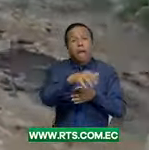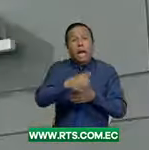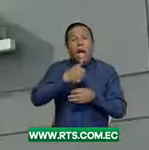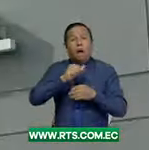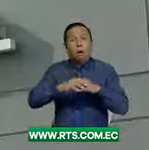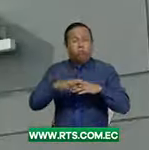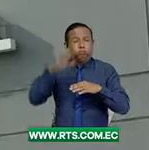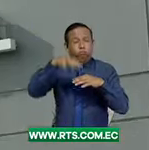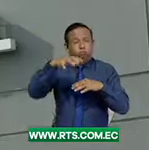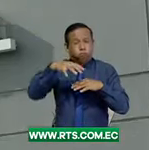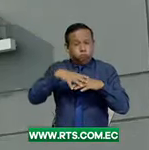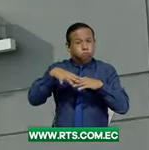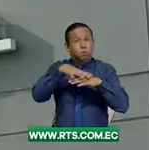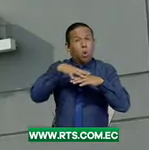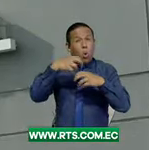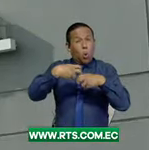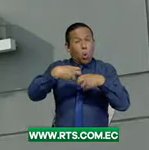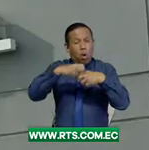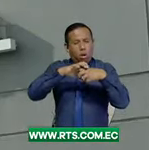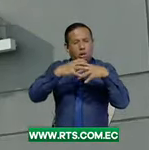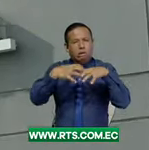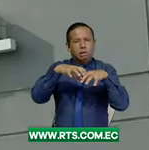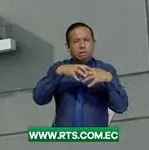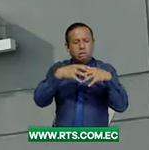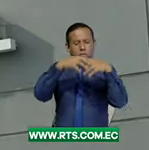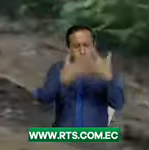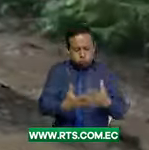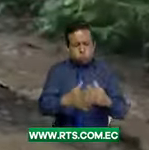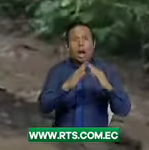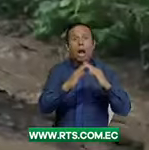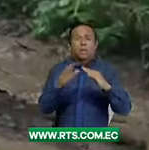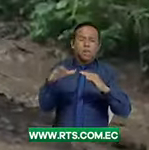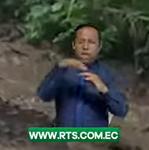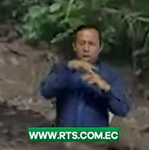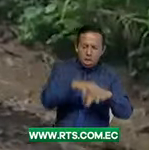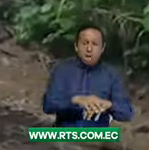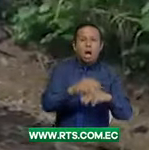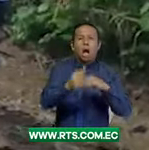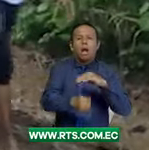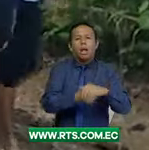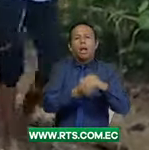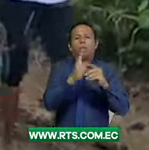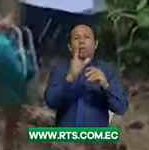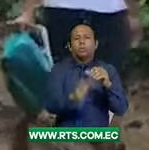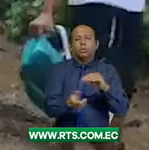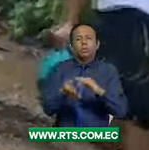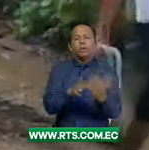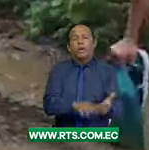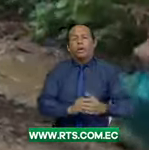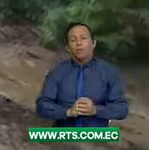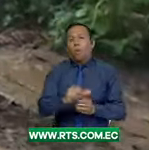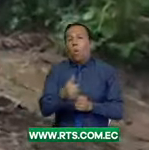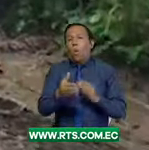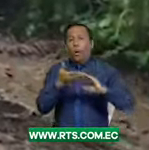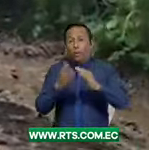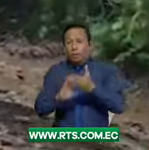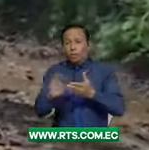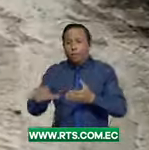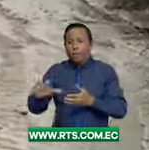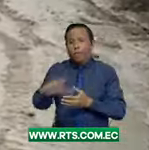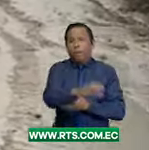Según el reporte del EQ911, una vivienda resultó afectada y una persona falleció. Además, otras comunidades resultaron